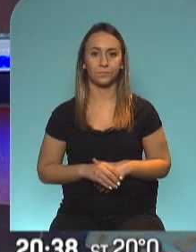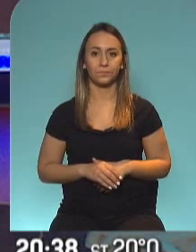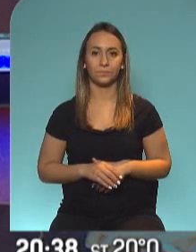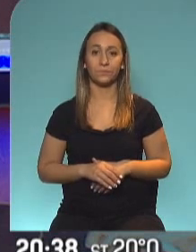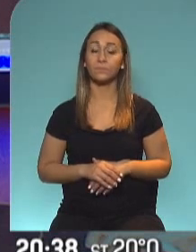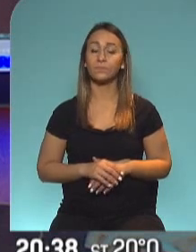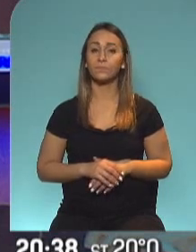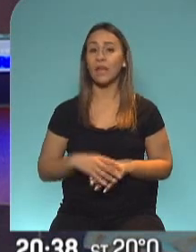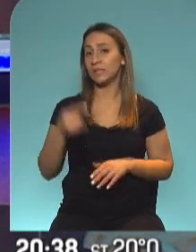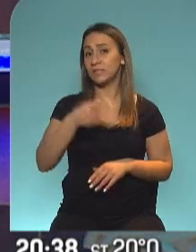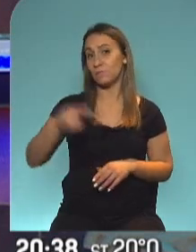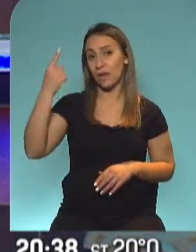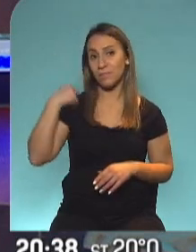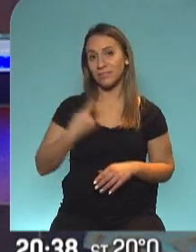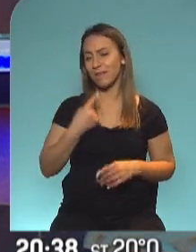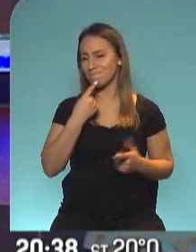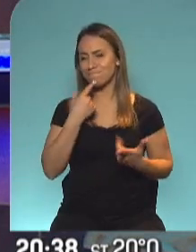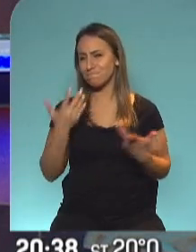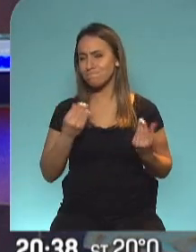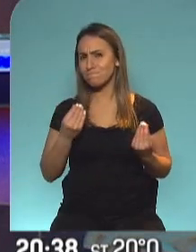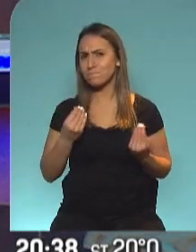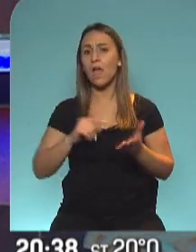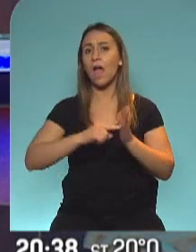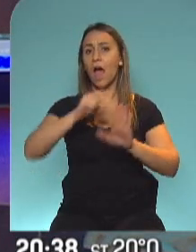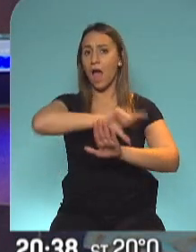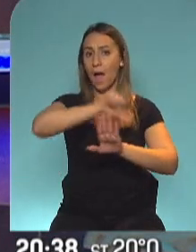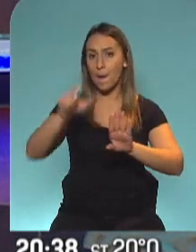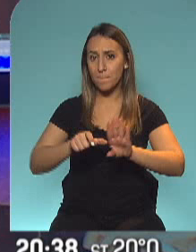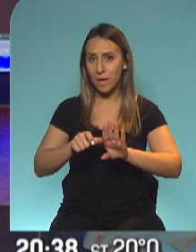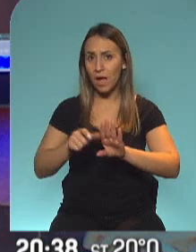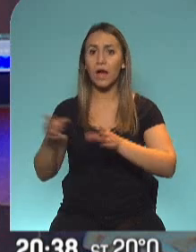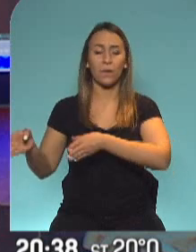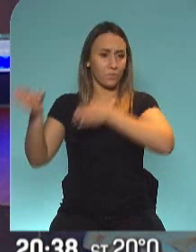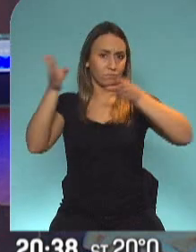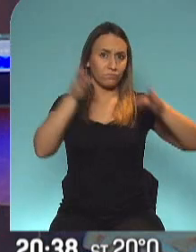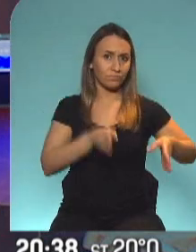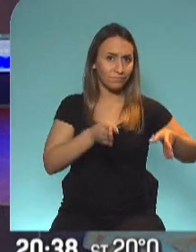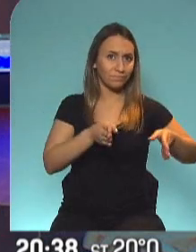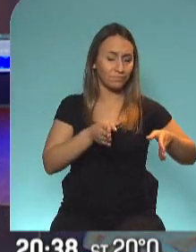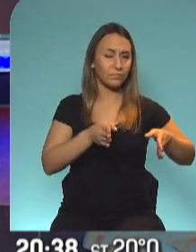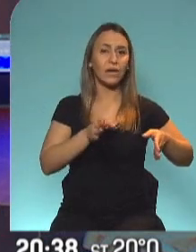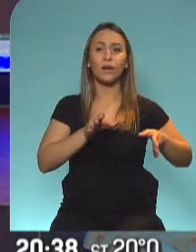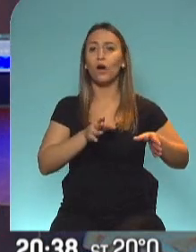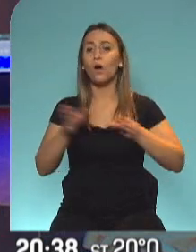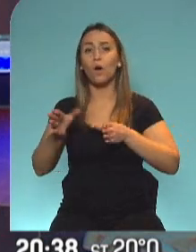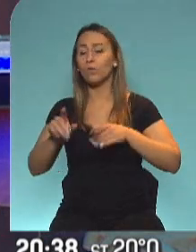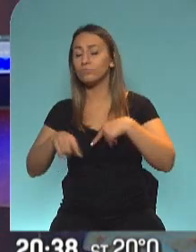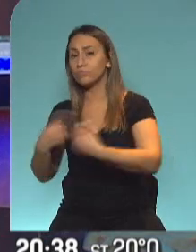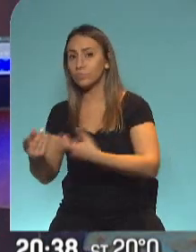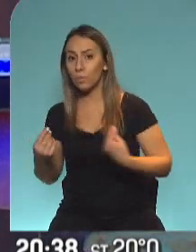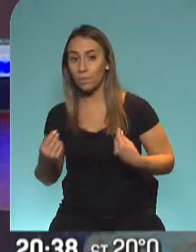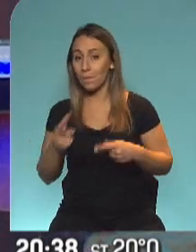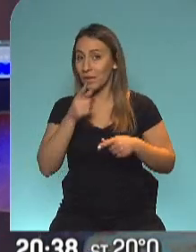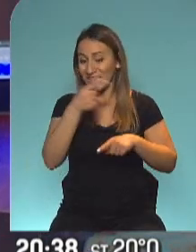La pregunta durante la semana pasada era si el AMBA iba a retroceder de fase en la cuarentena. Esta semana parece haber cambiado